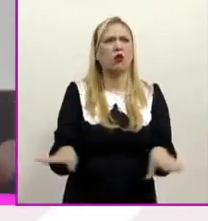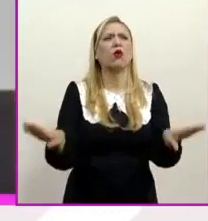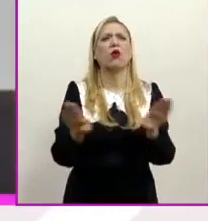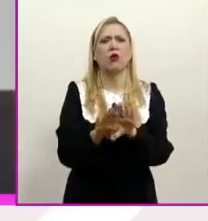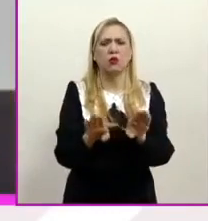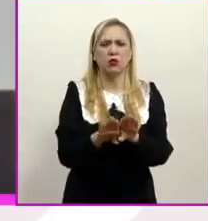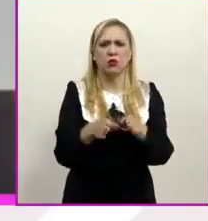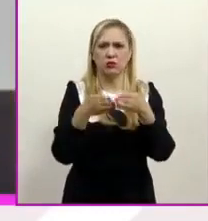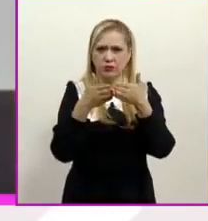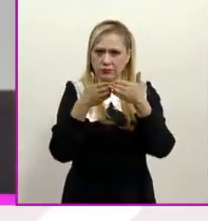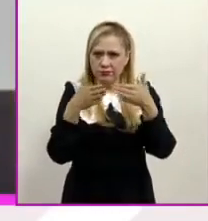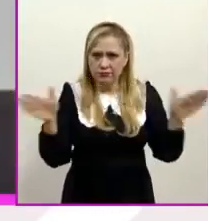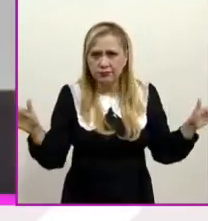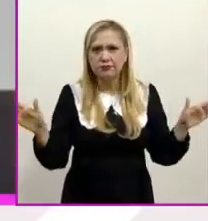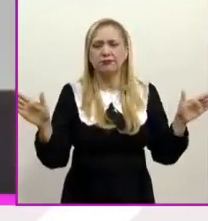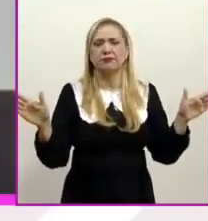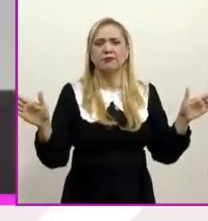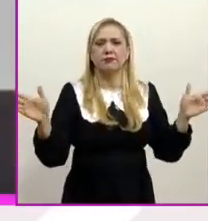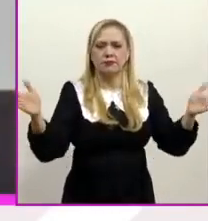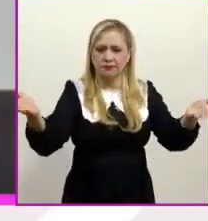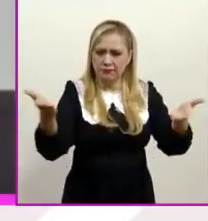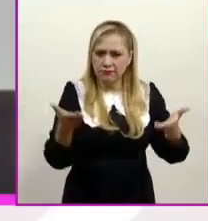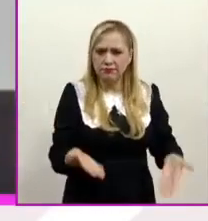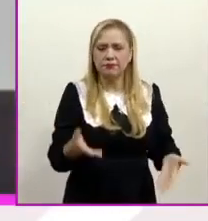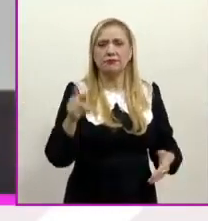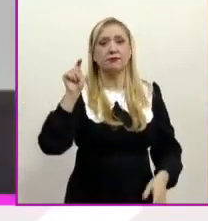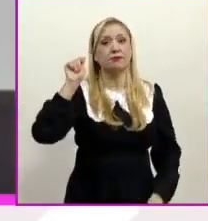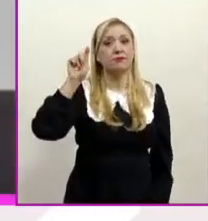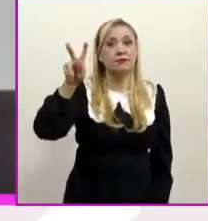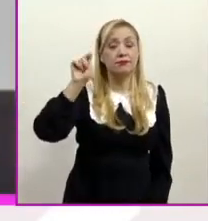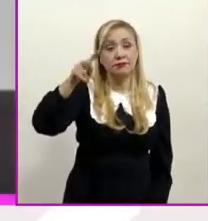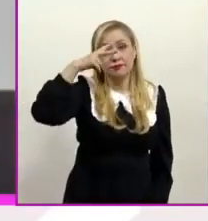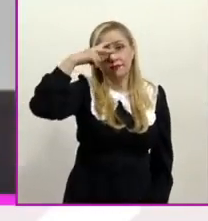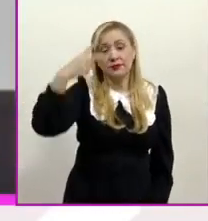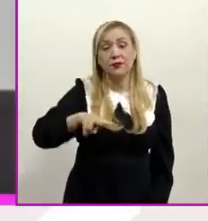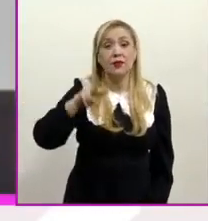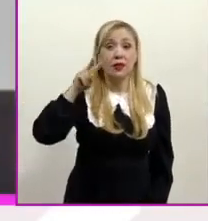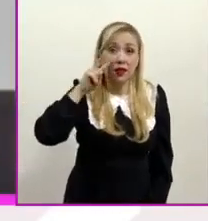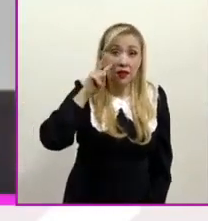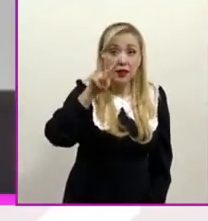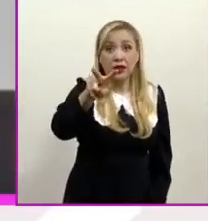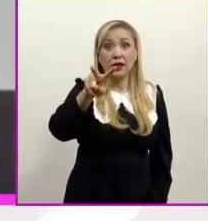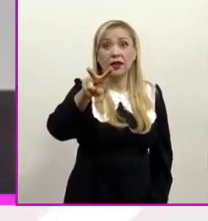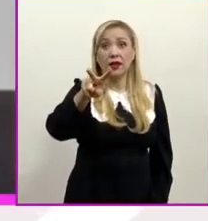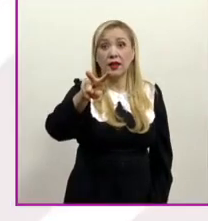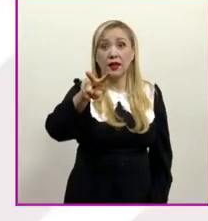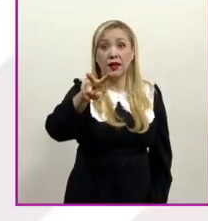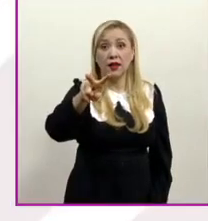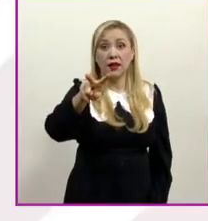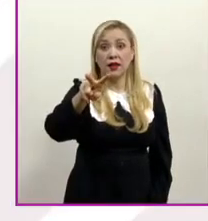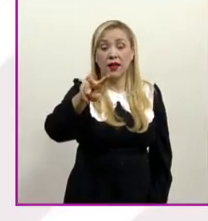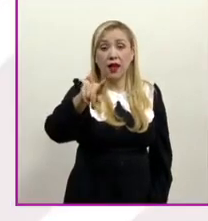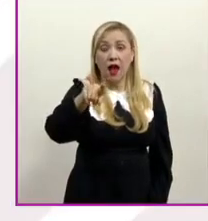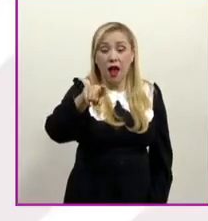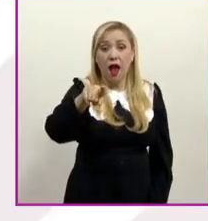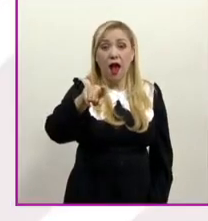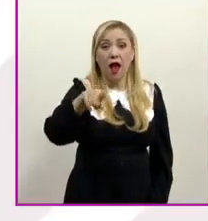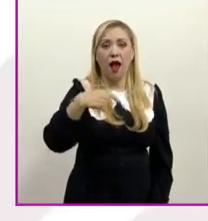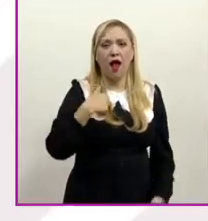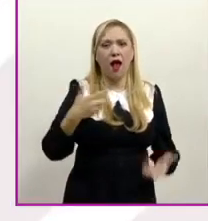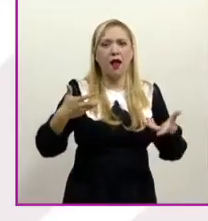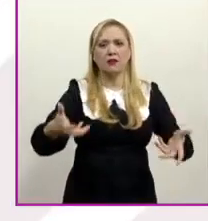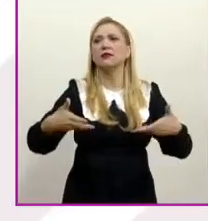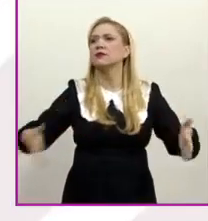el espacio para que en las pantallas mexicanas se vean como se ve cuando salimos a la calle,